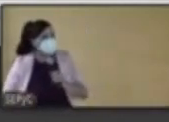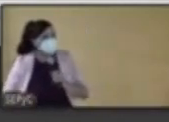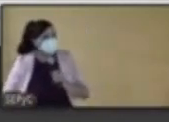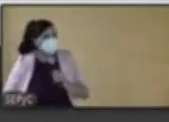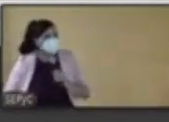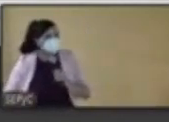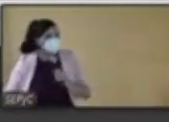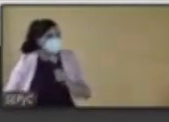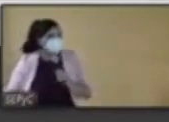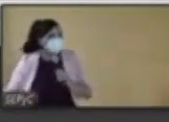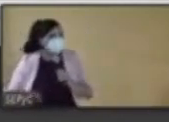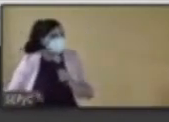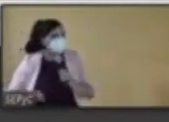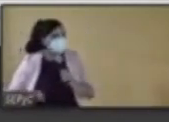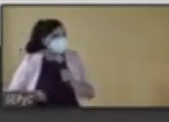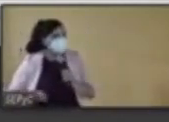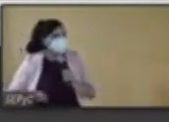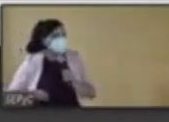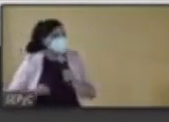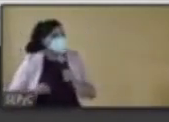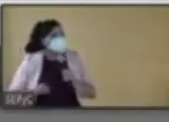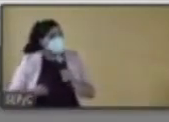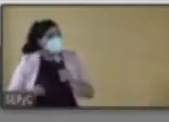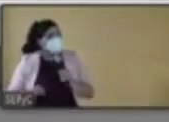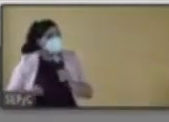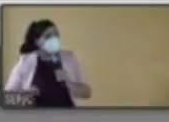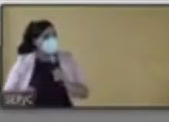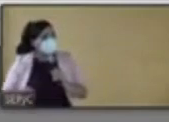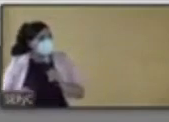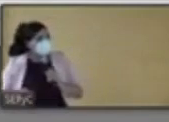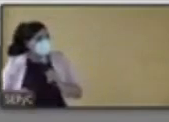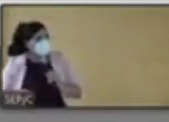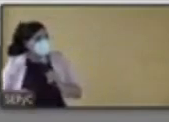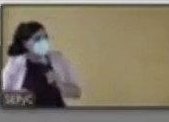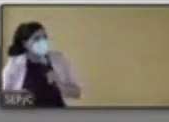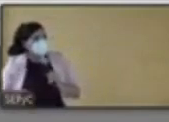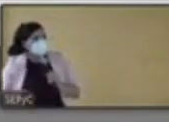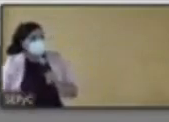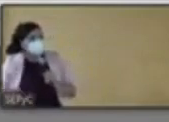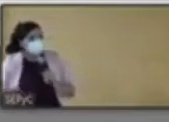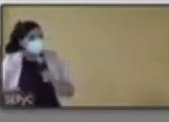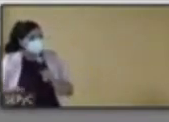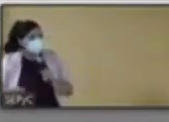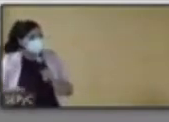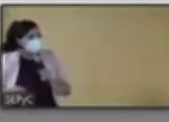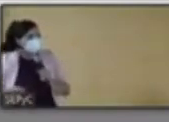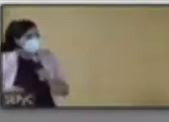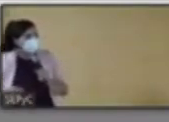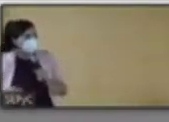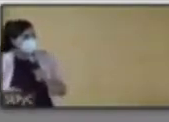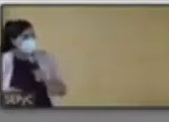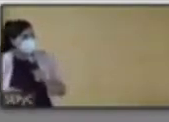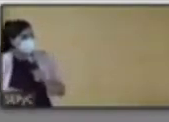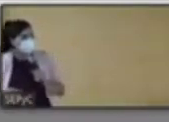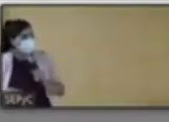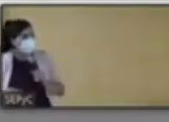Damos oportunidad nada más de registrar la información para que podamos verificar cuáles son los datos que nos piden en cada